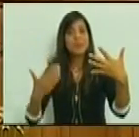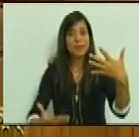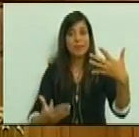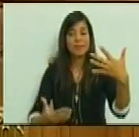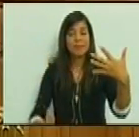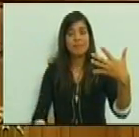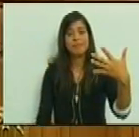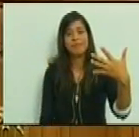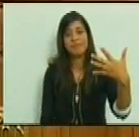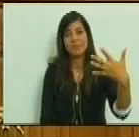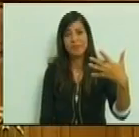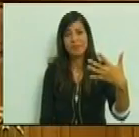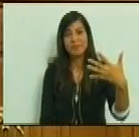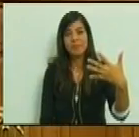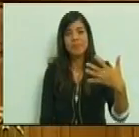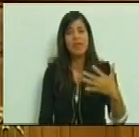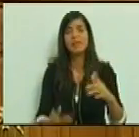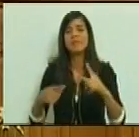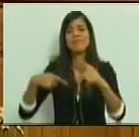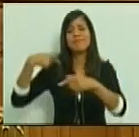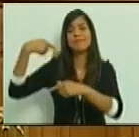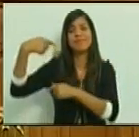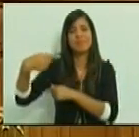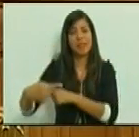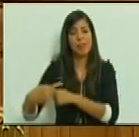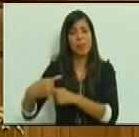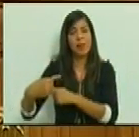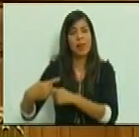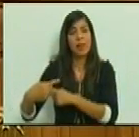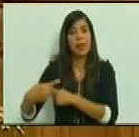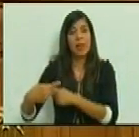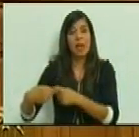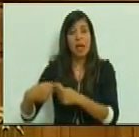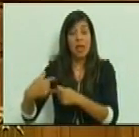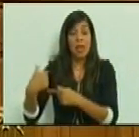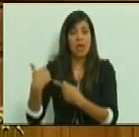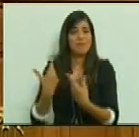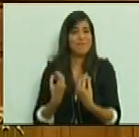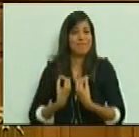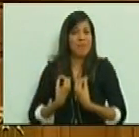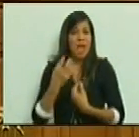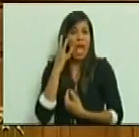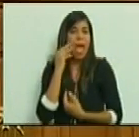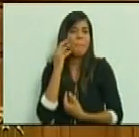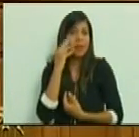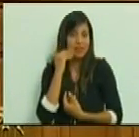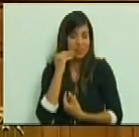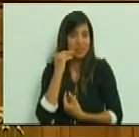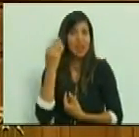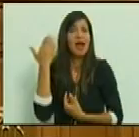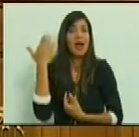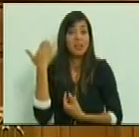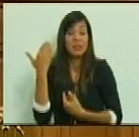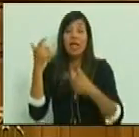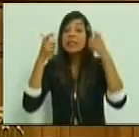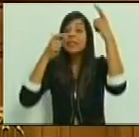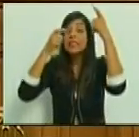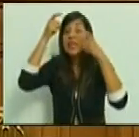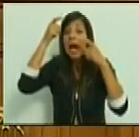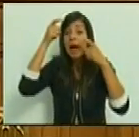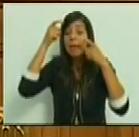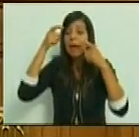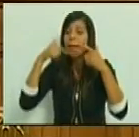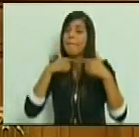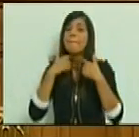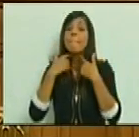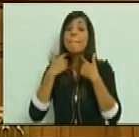Luego, el evento coyuntural que nos correspondió vivir después de la separación física o